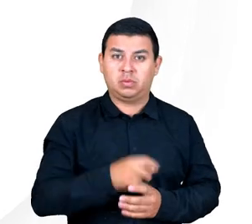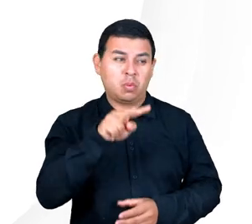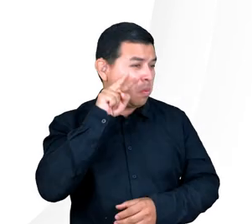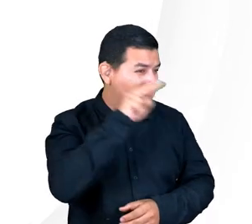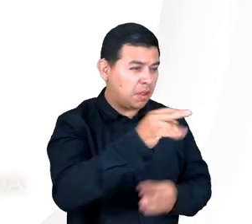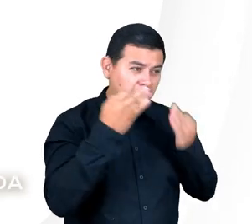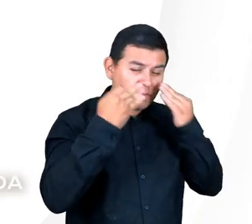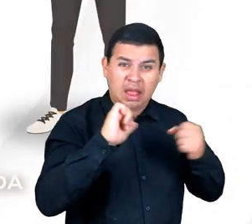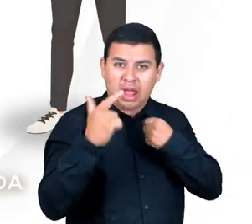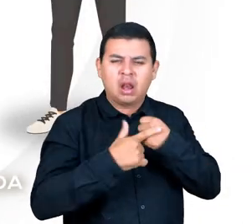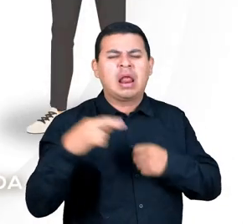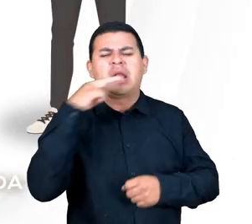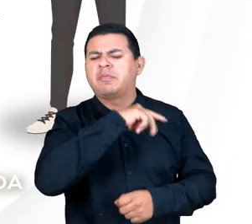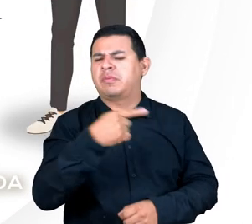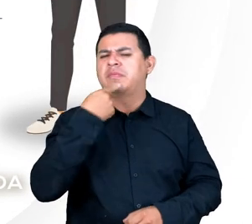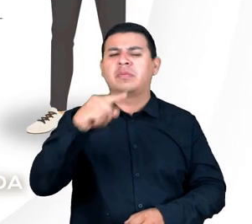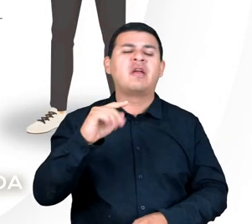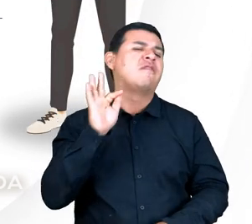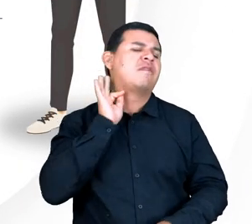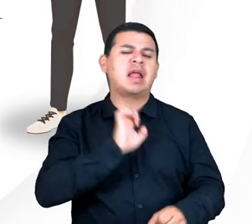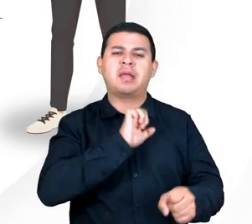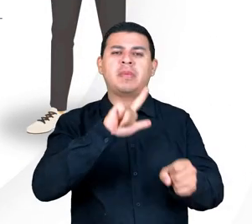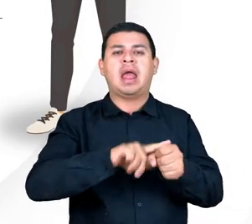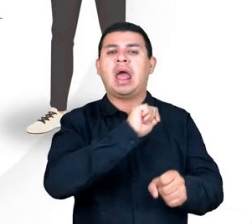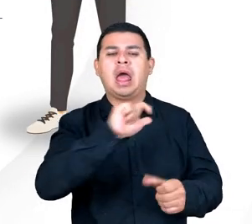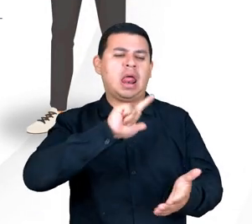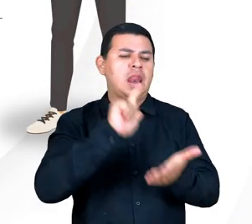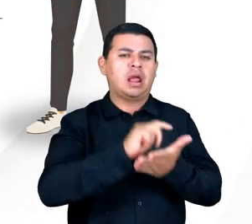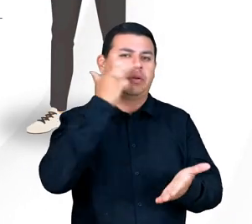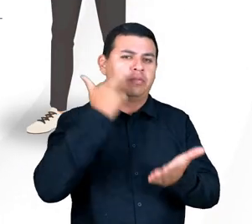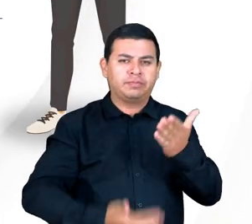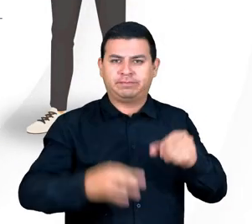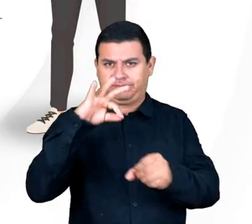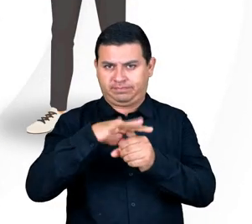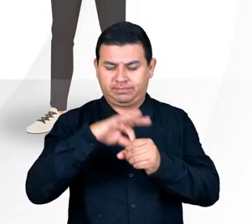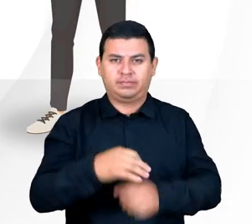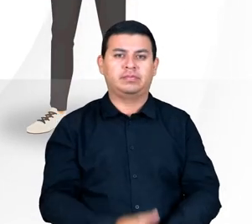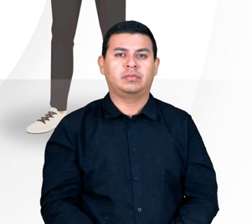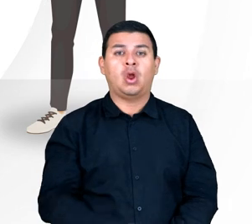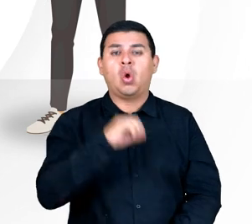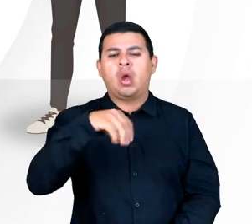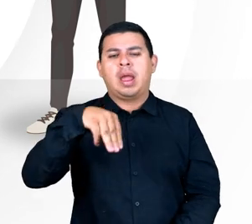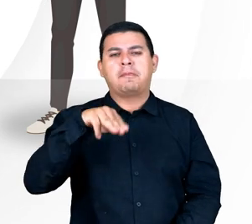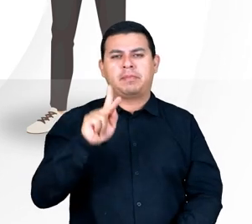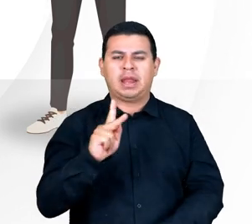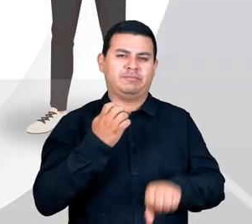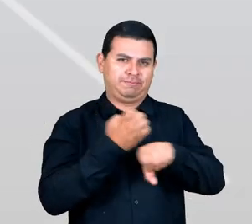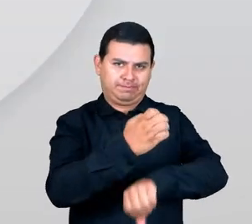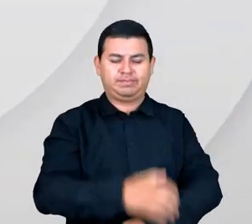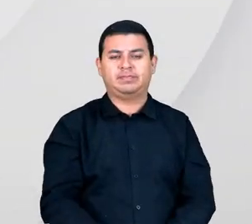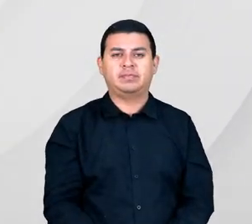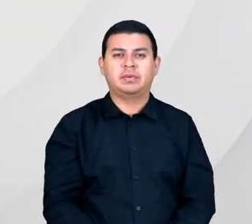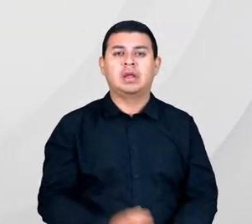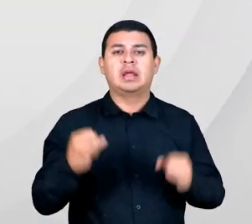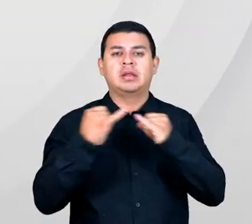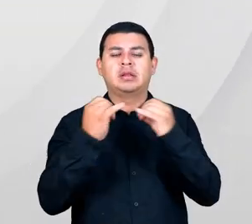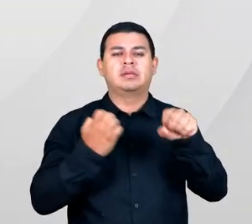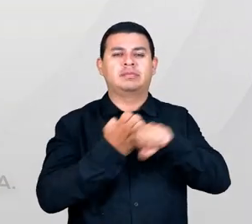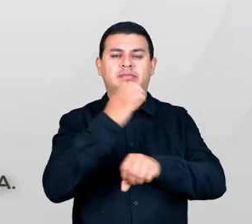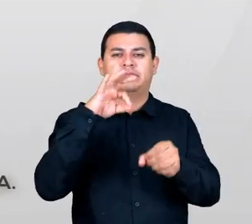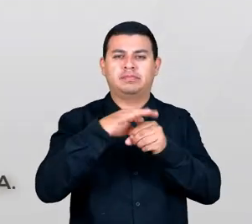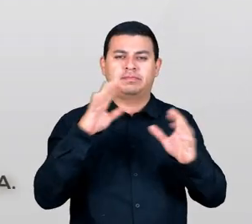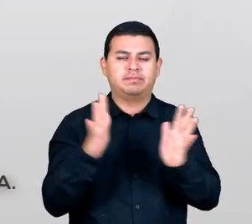electoral kuan, taru miunin doni, ani sini un, dakani no fiscalía especializada en delitos electorales. Instituto